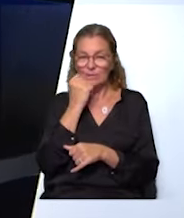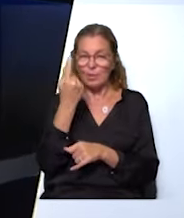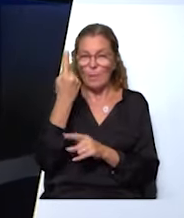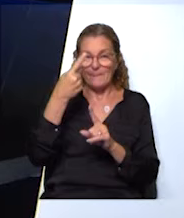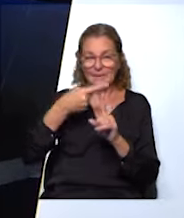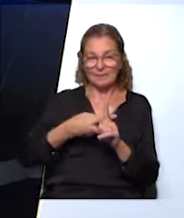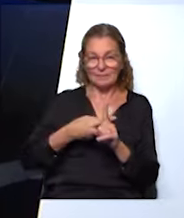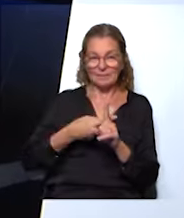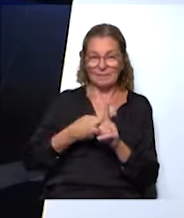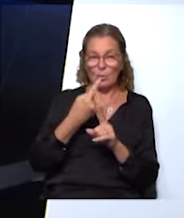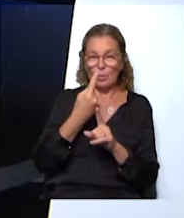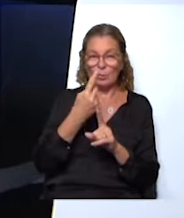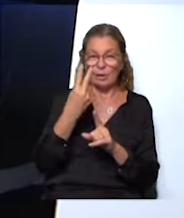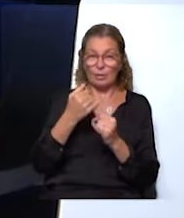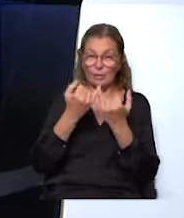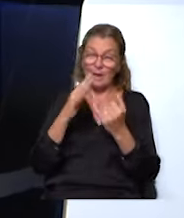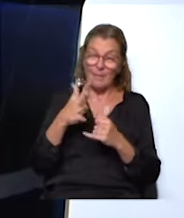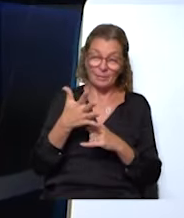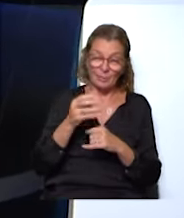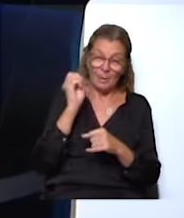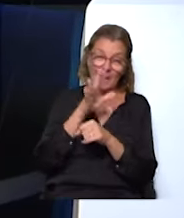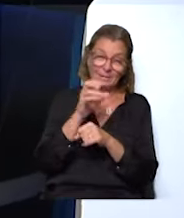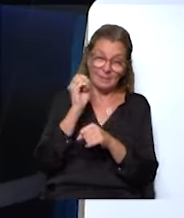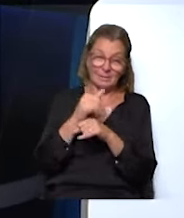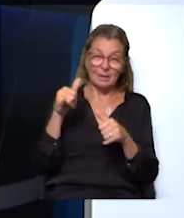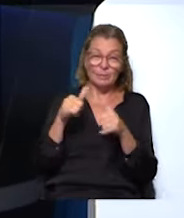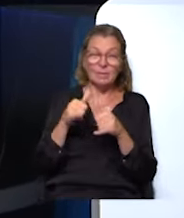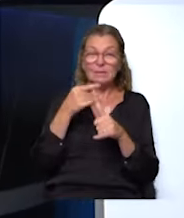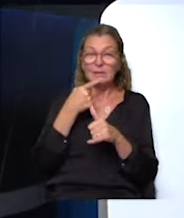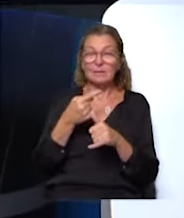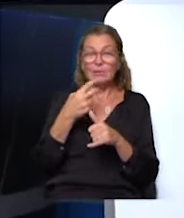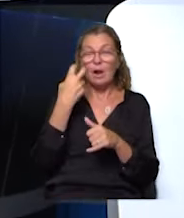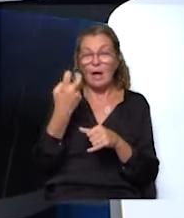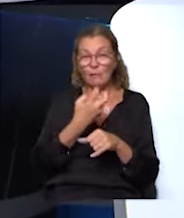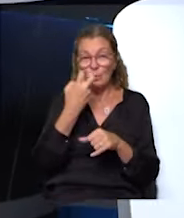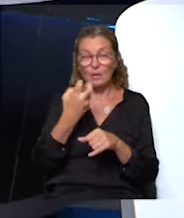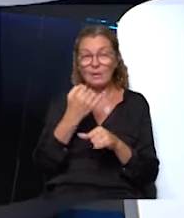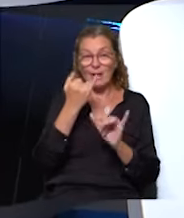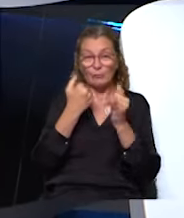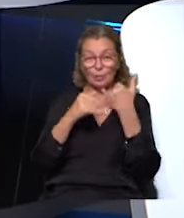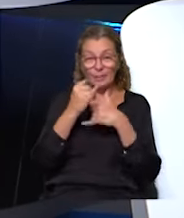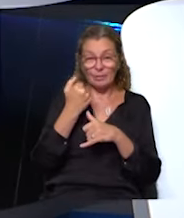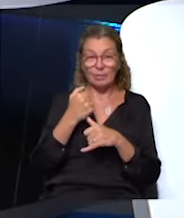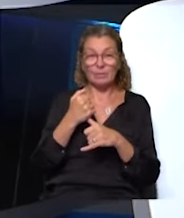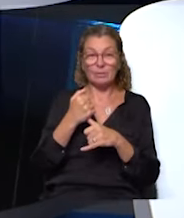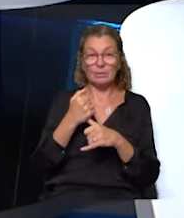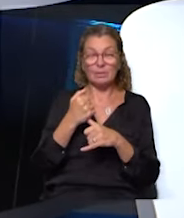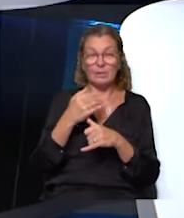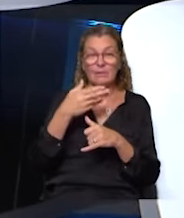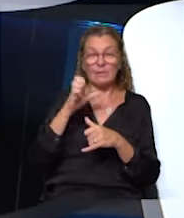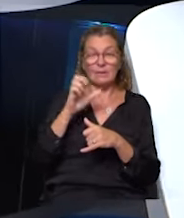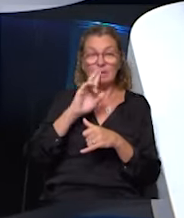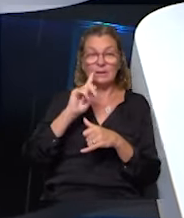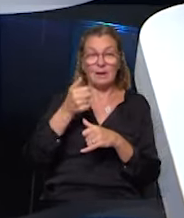mes sí uno cada dos días en promedio insistiéndole bueno en la búsqueda de información de Vergara y